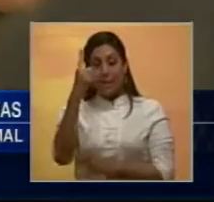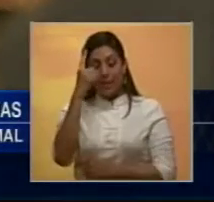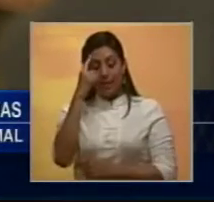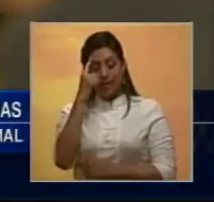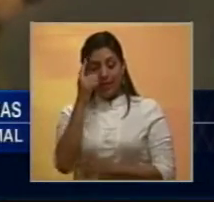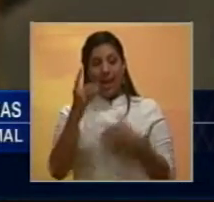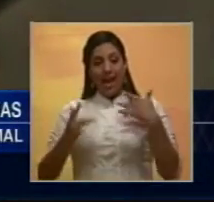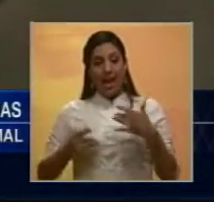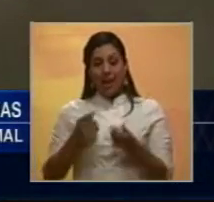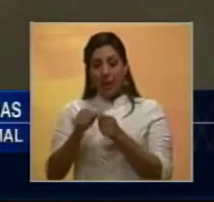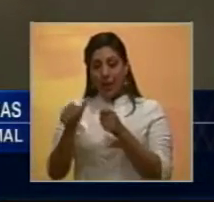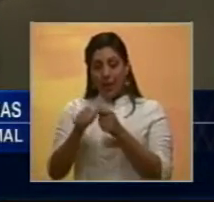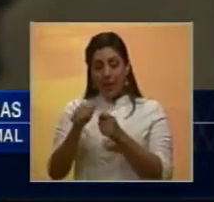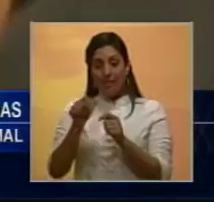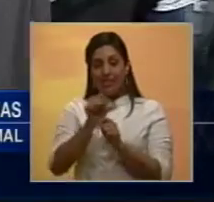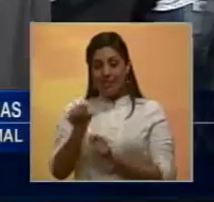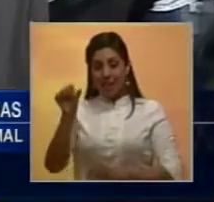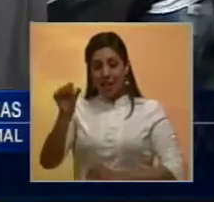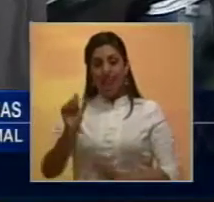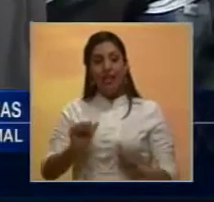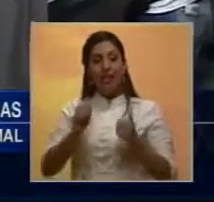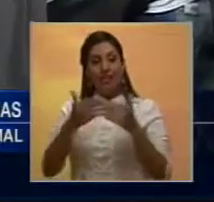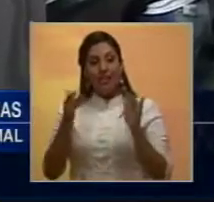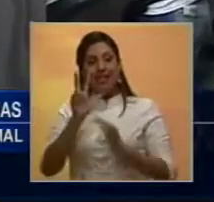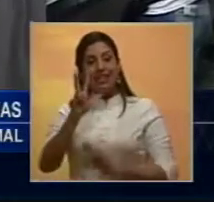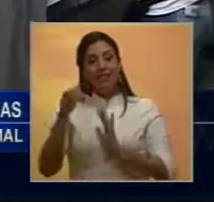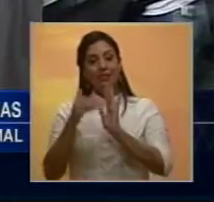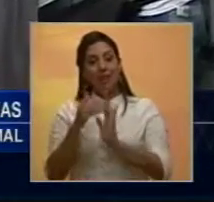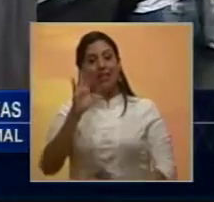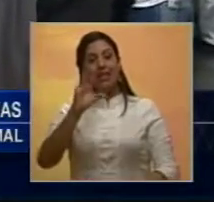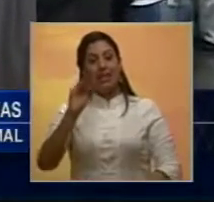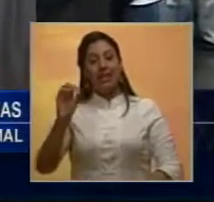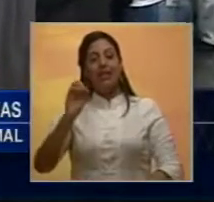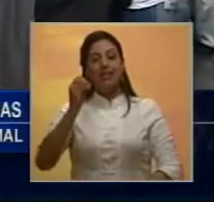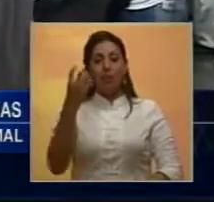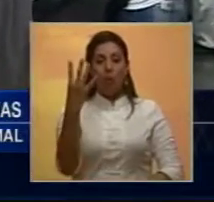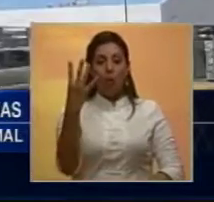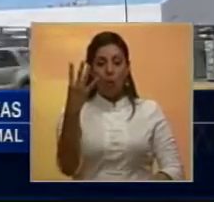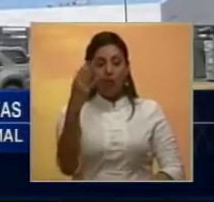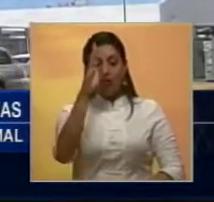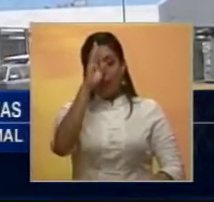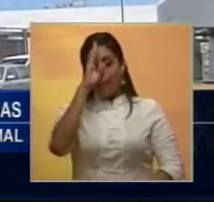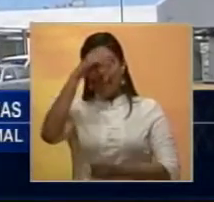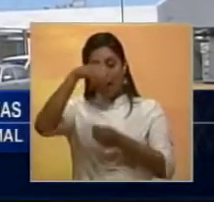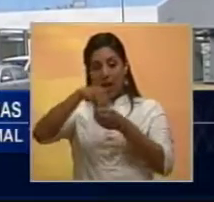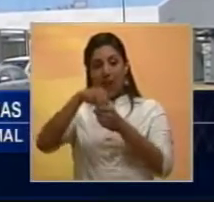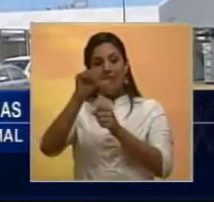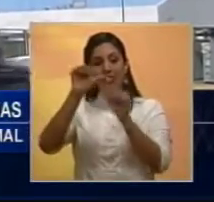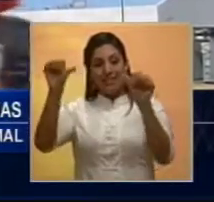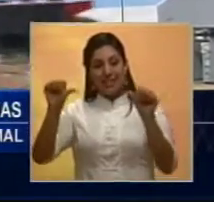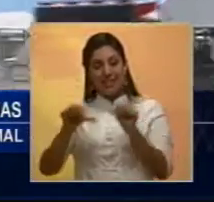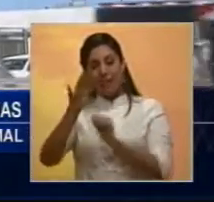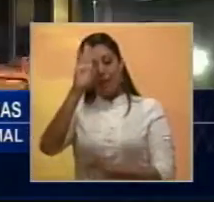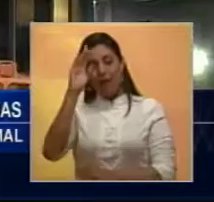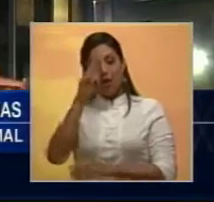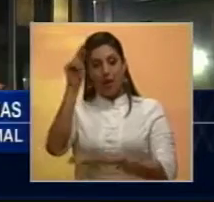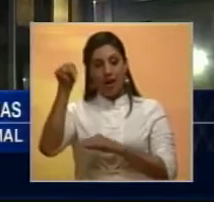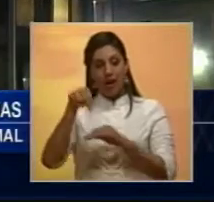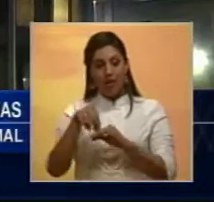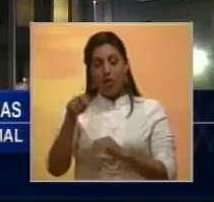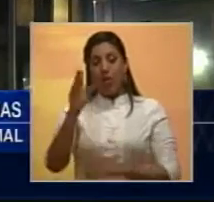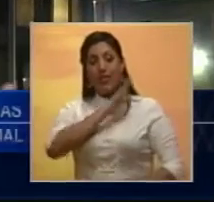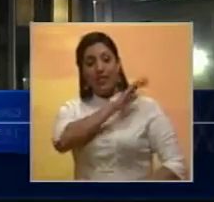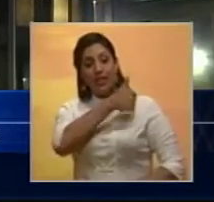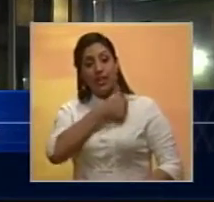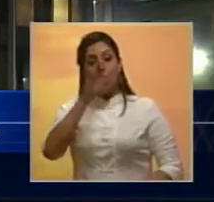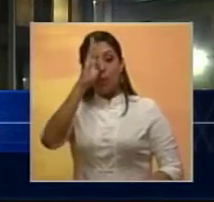de actividad financiera de la semana abrieron 3.504 agencias que conforman el sistema bancario nacional. La directiva